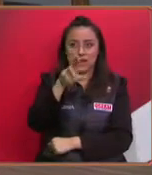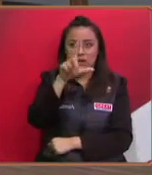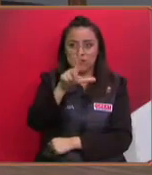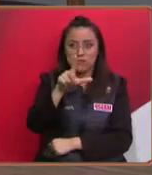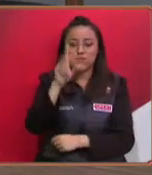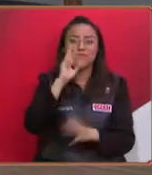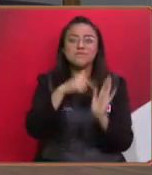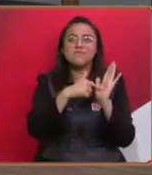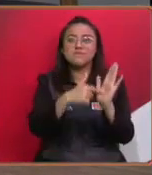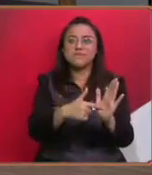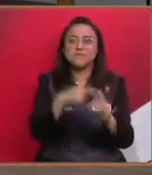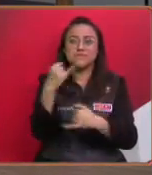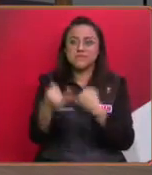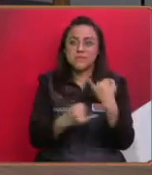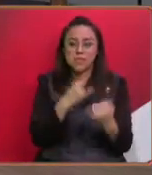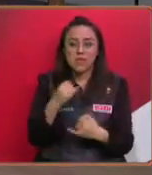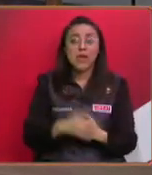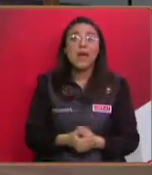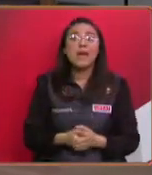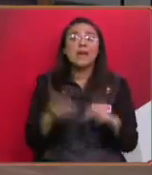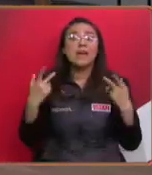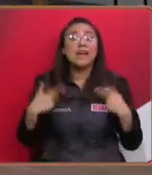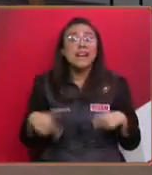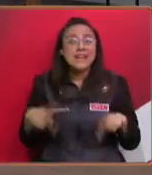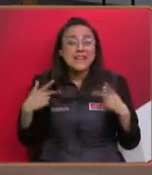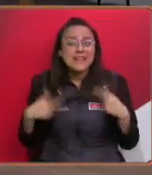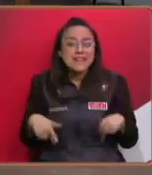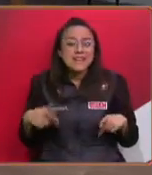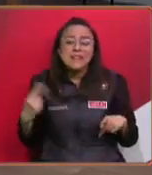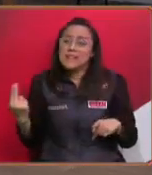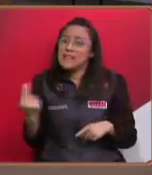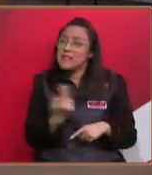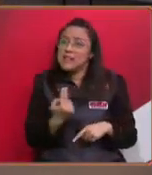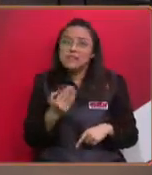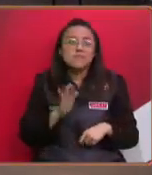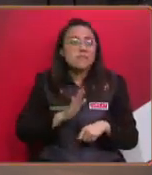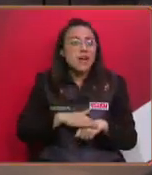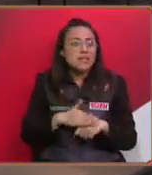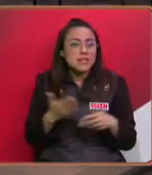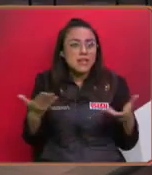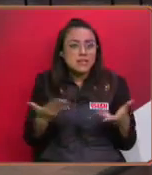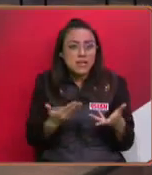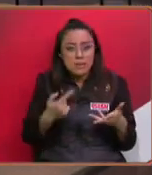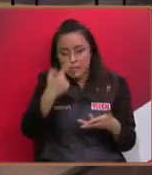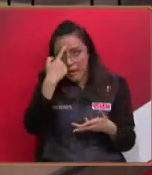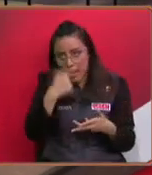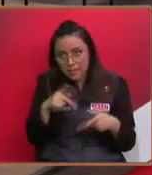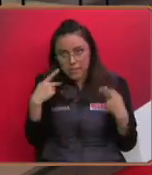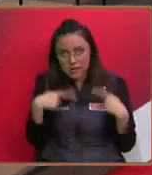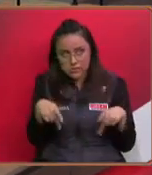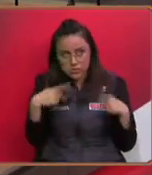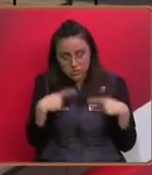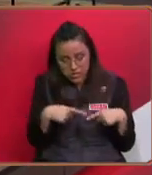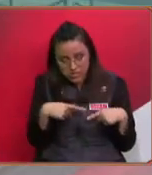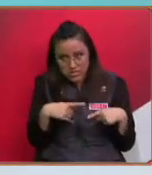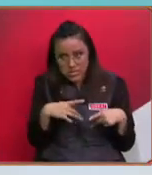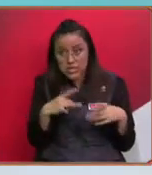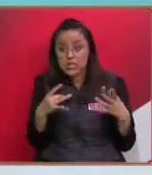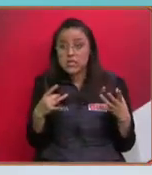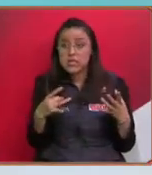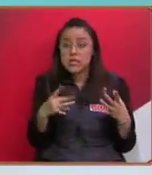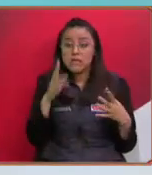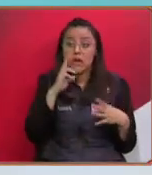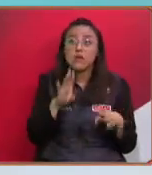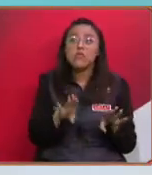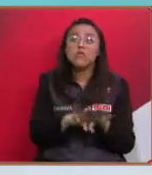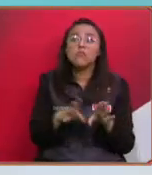La familia Renault, sí. Y las personas necesitamos hacer más por la gente. Claro. Y de repente,